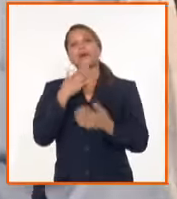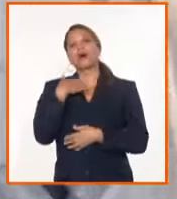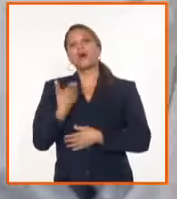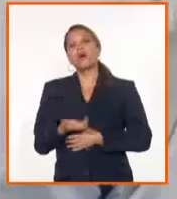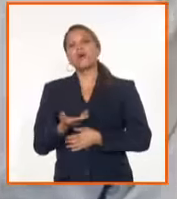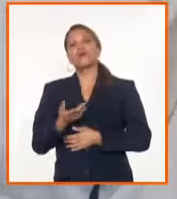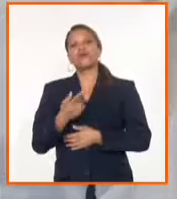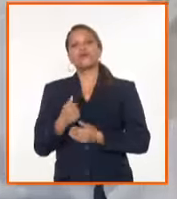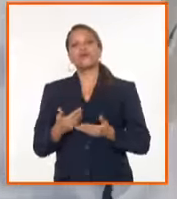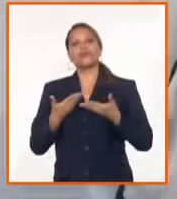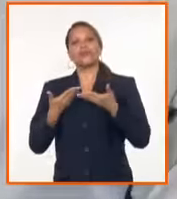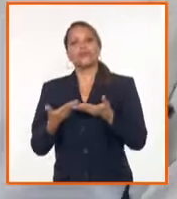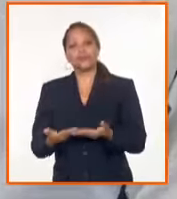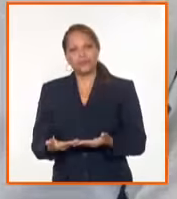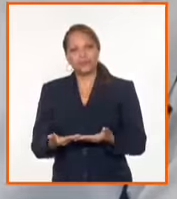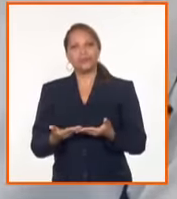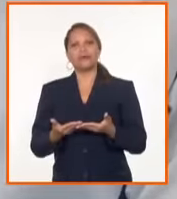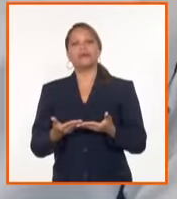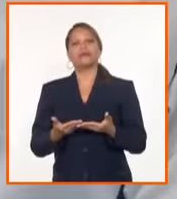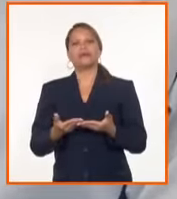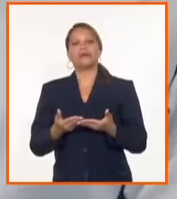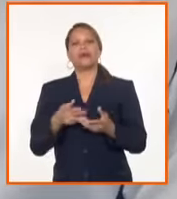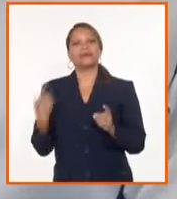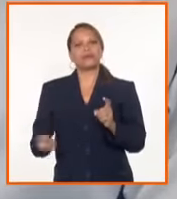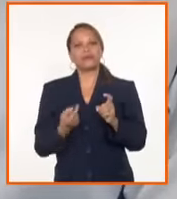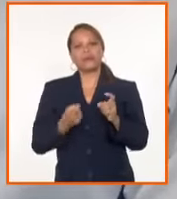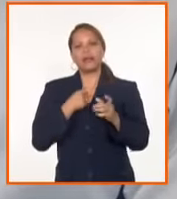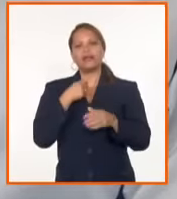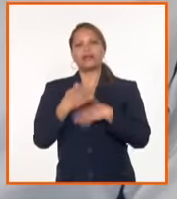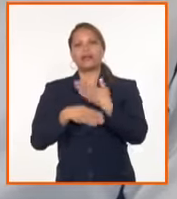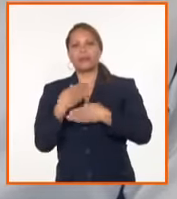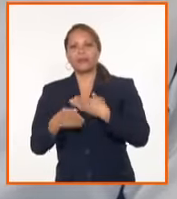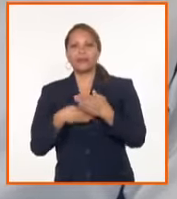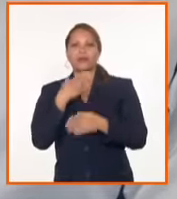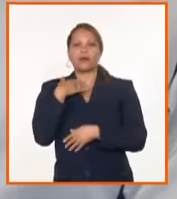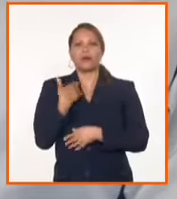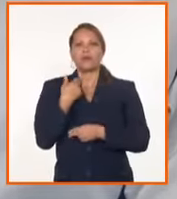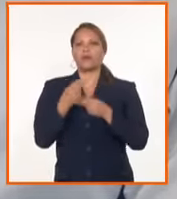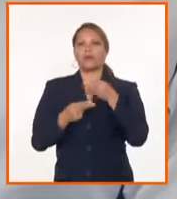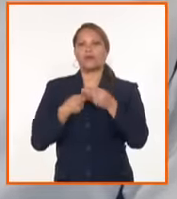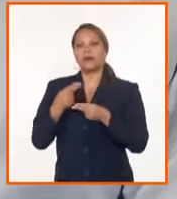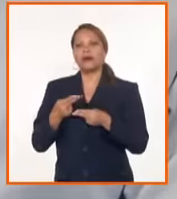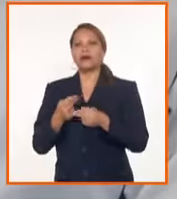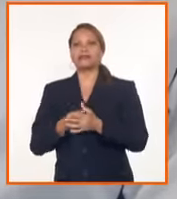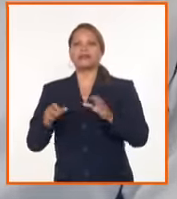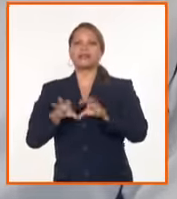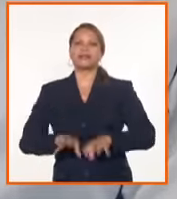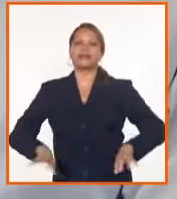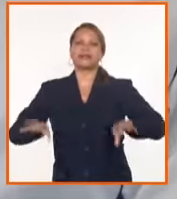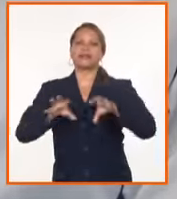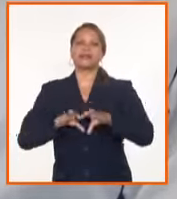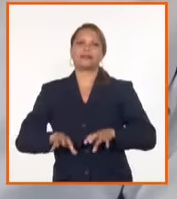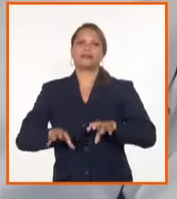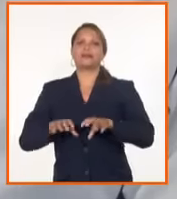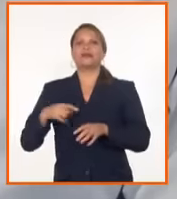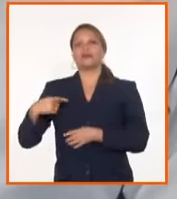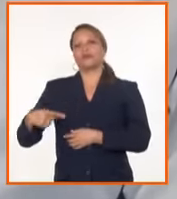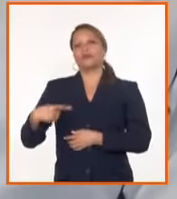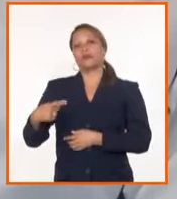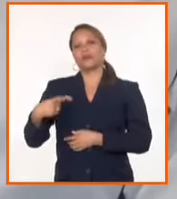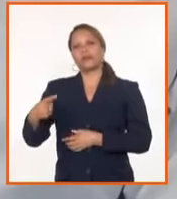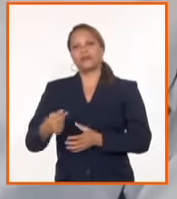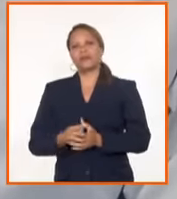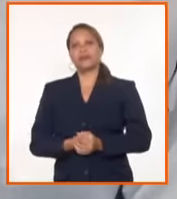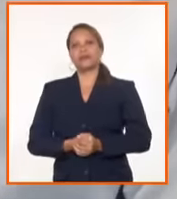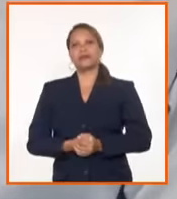enfrentar esa adversidad o esa desgracia o esas situaciones extremas